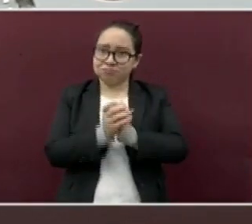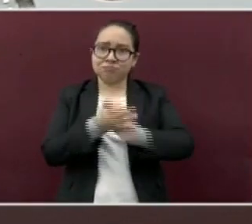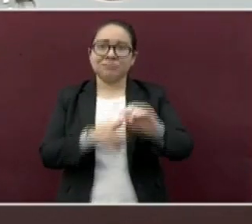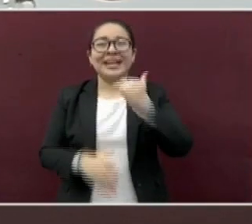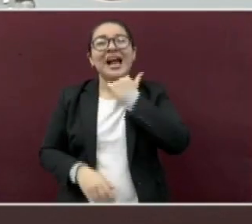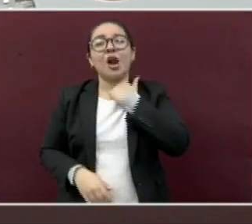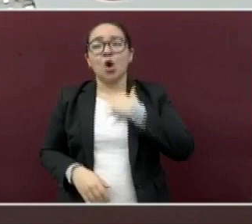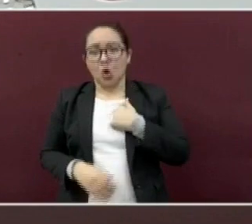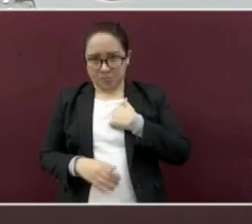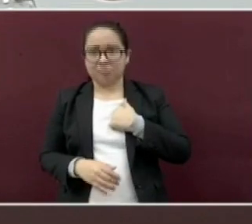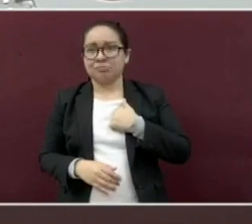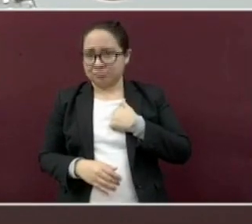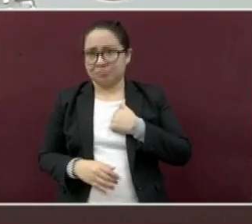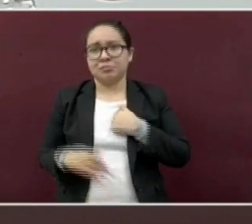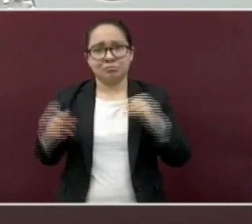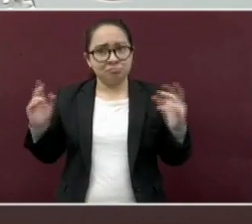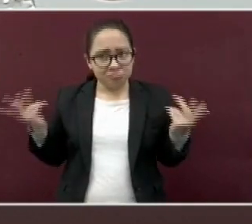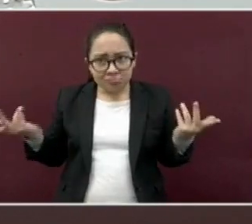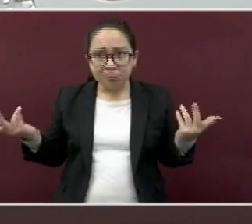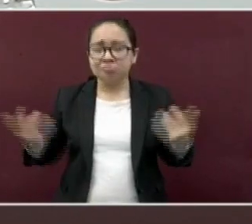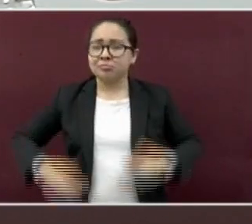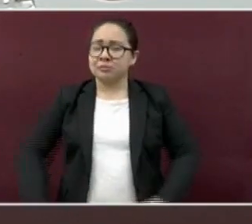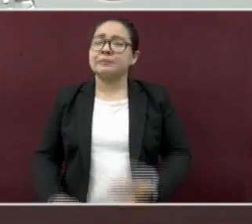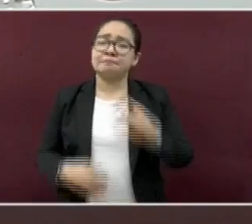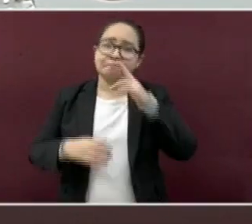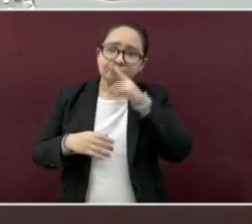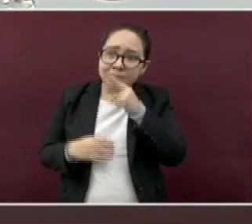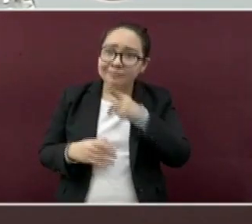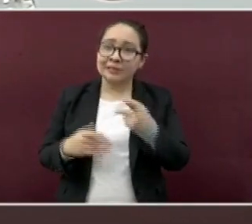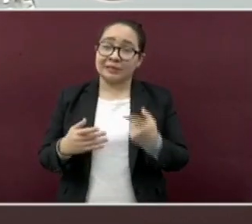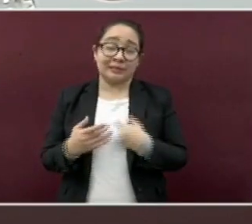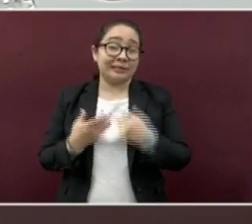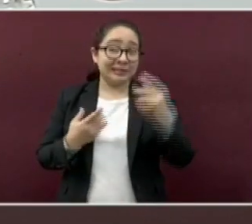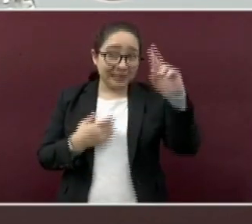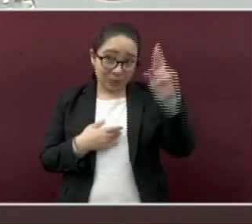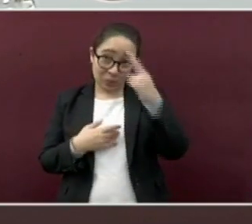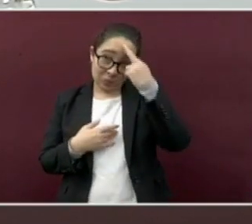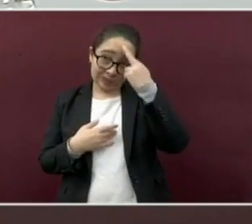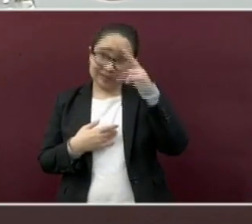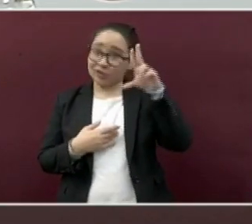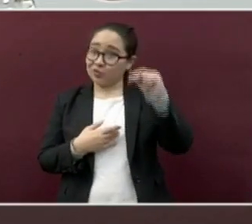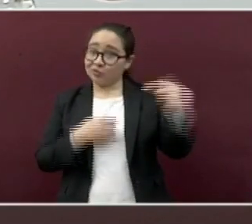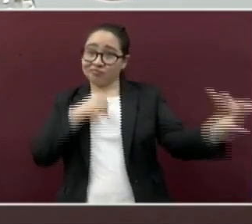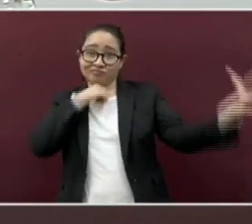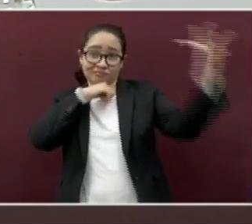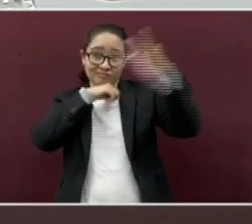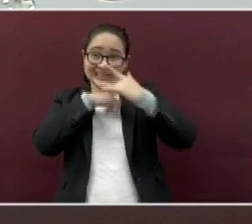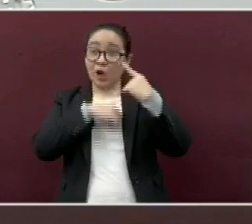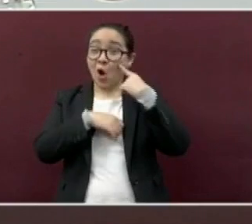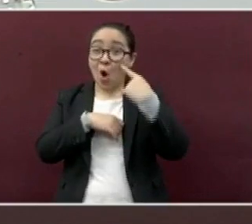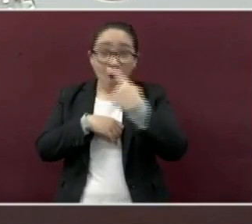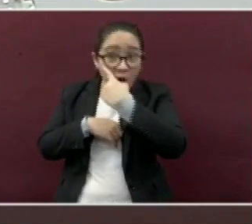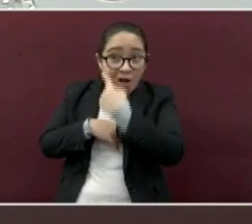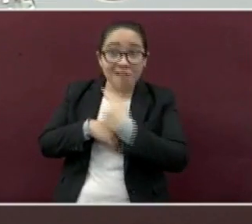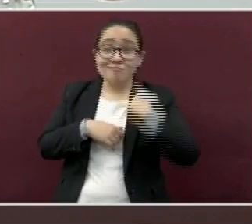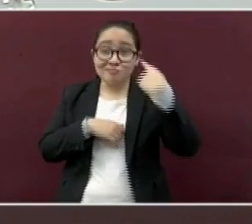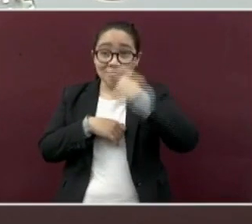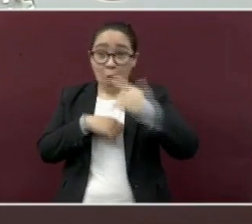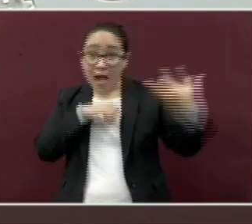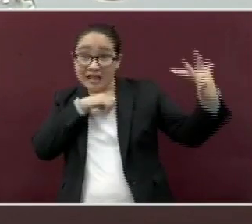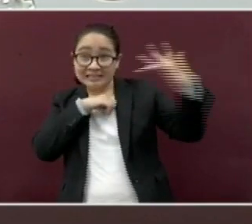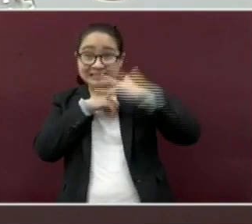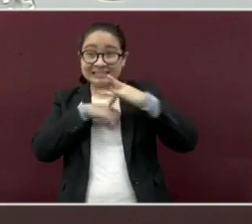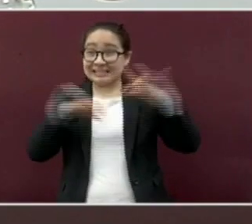de preferencia con agua y jabón. Y recuerden, por ningún motivo tocarse los ojos, la nariz o la